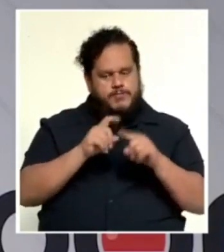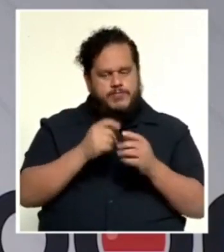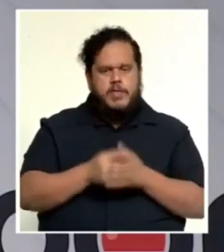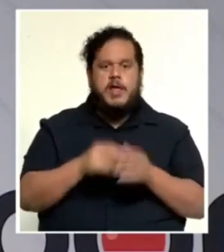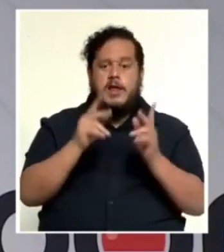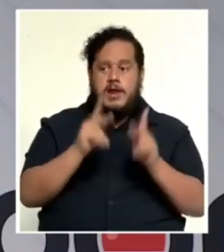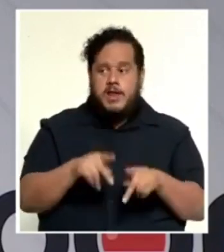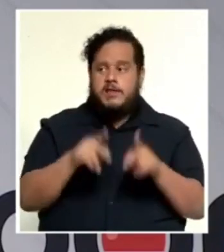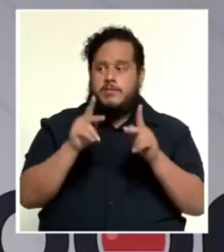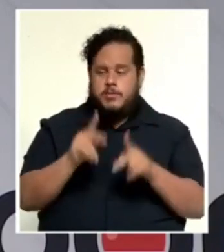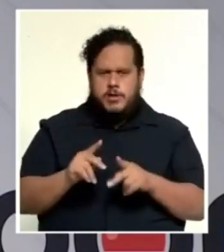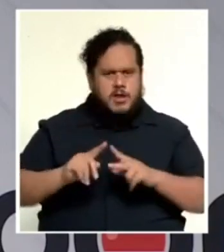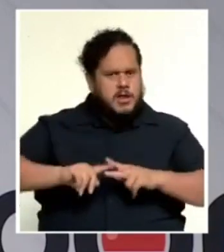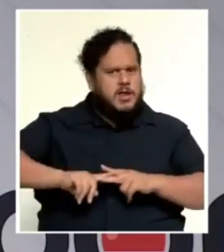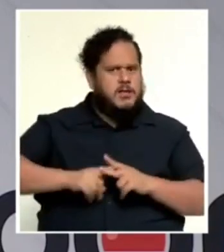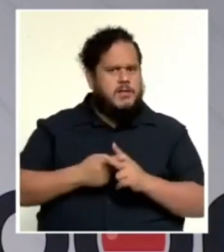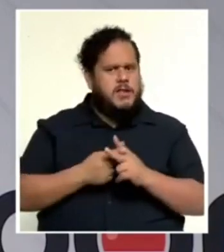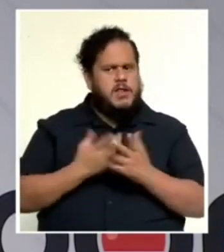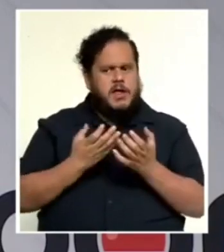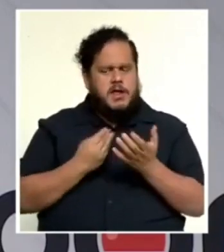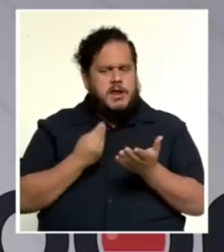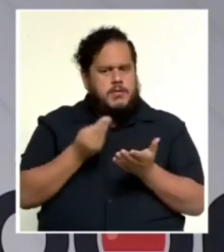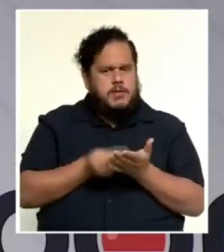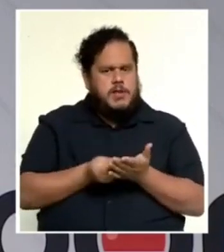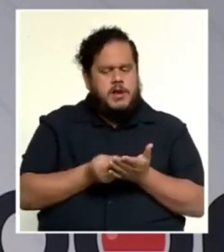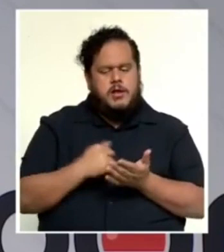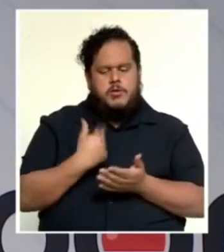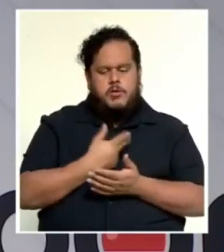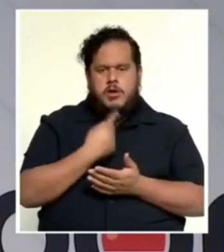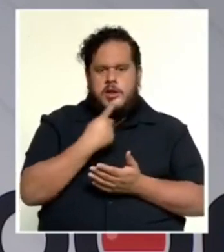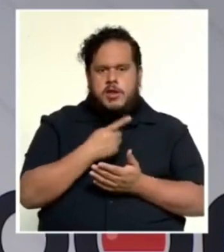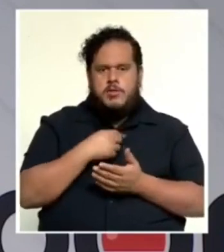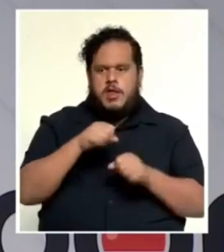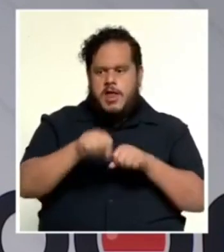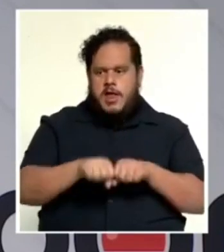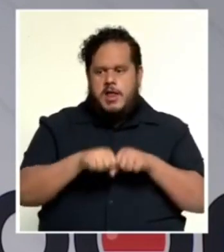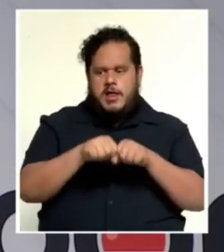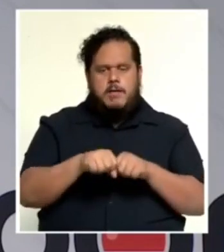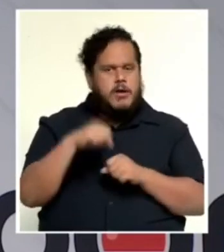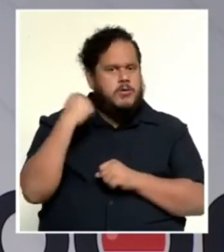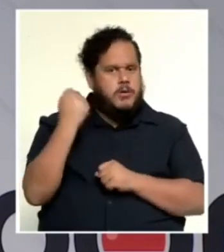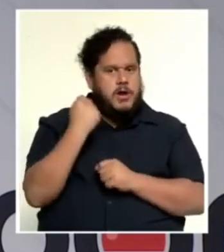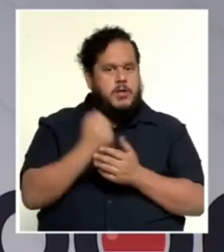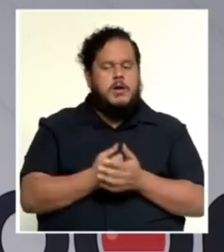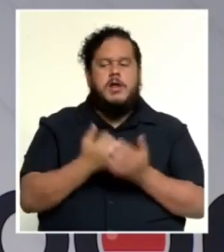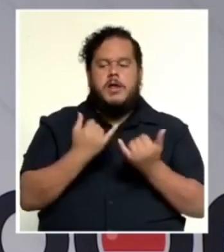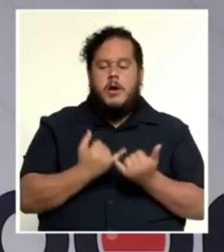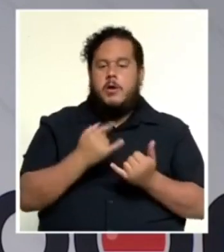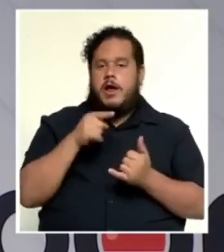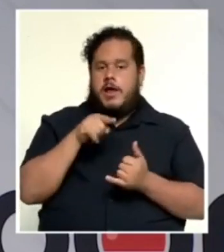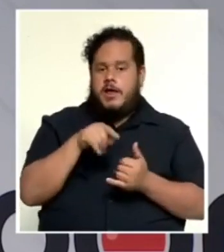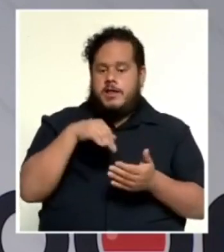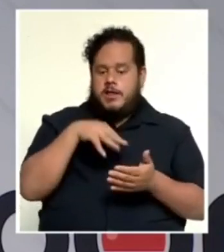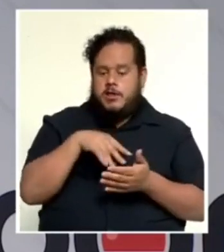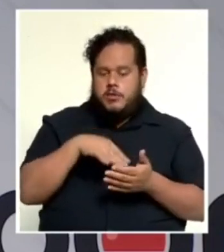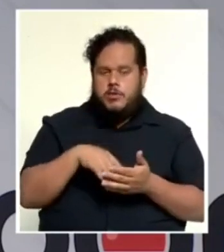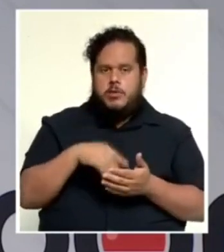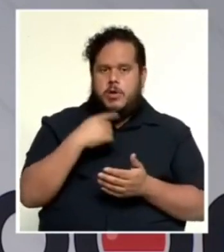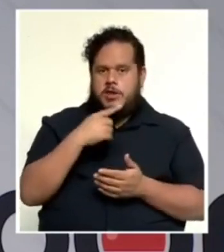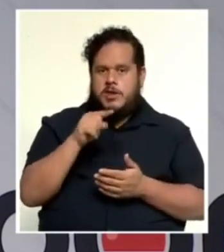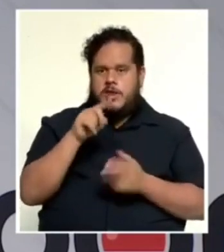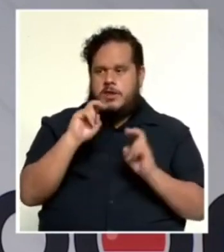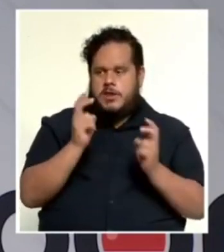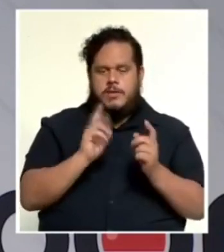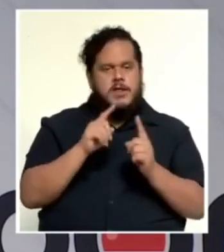la gente empieza a querer apostarle a lo que denominamos el caballo ganador. Y ahora inclusive este estudio también menciona ese tema, que hasta